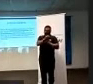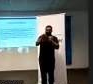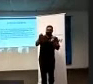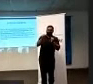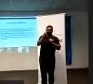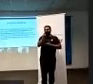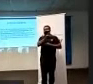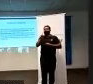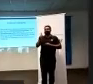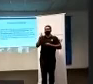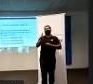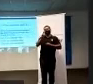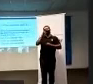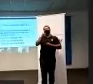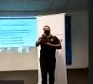Siguiente.